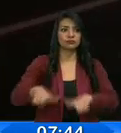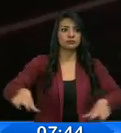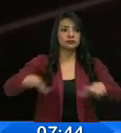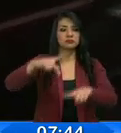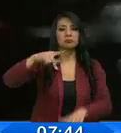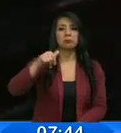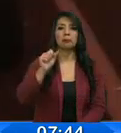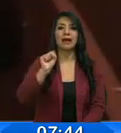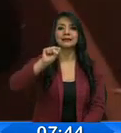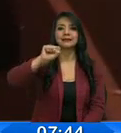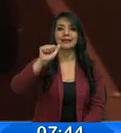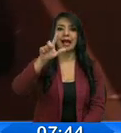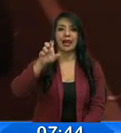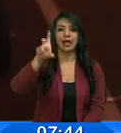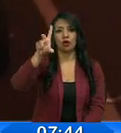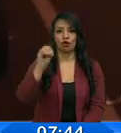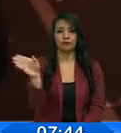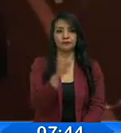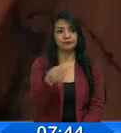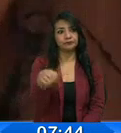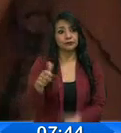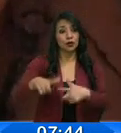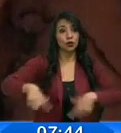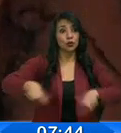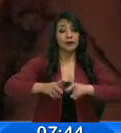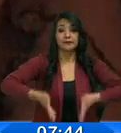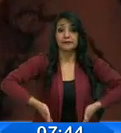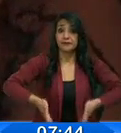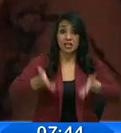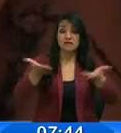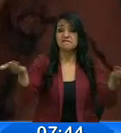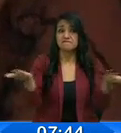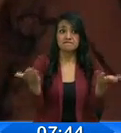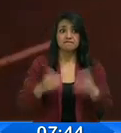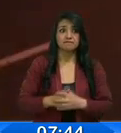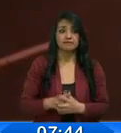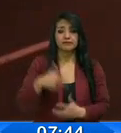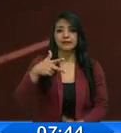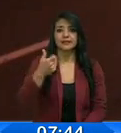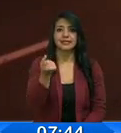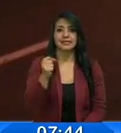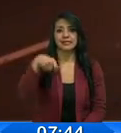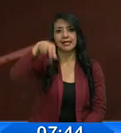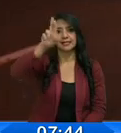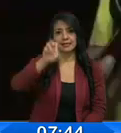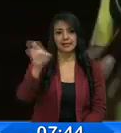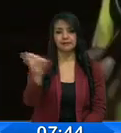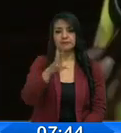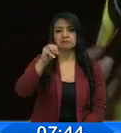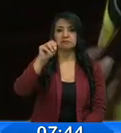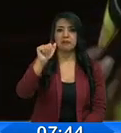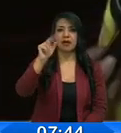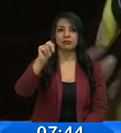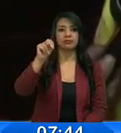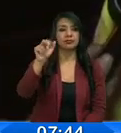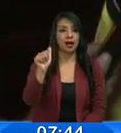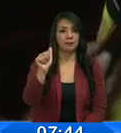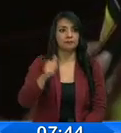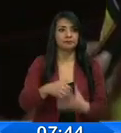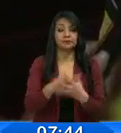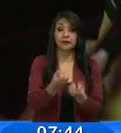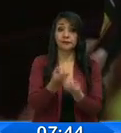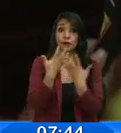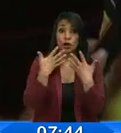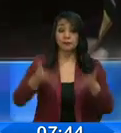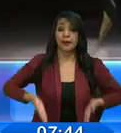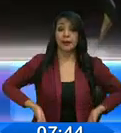de Panzaleo. Otros puntos donde se bloqueó la vía fue en el sector del Chasqui y la vía La Maná. Los reportes son, está